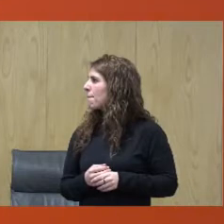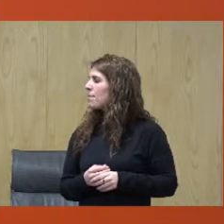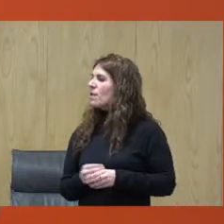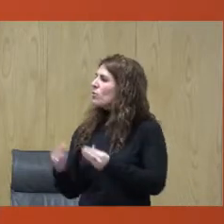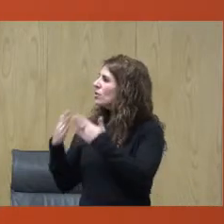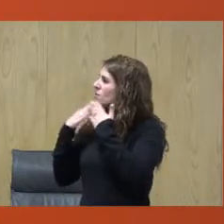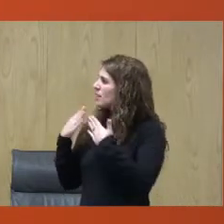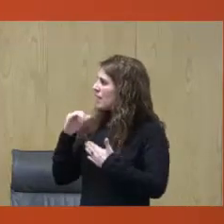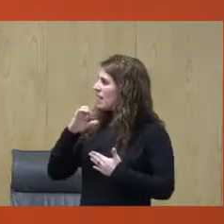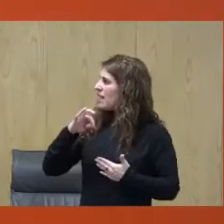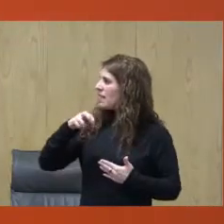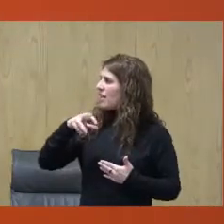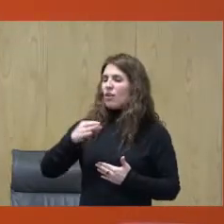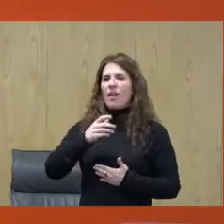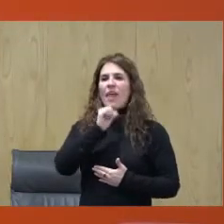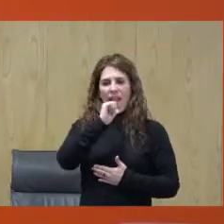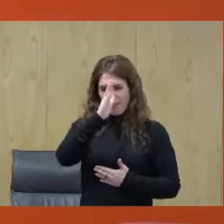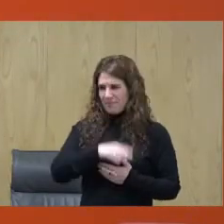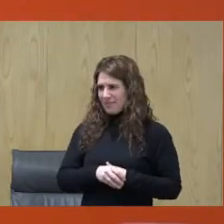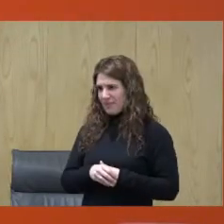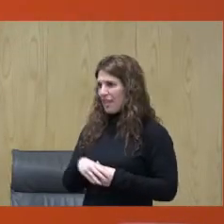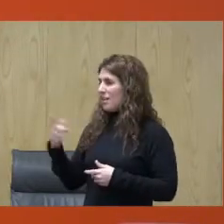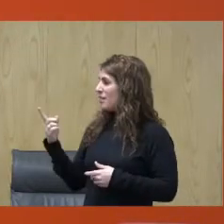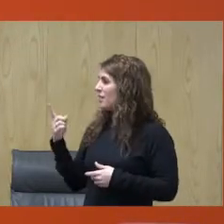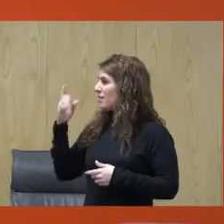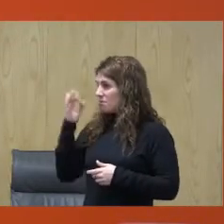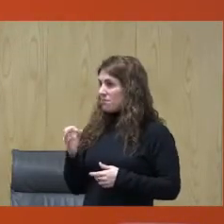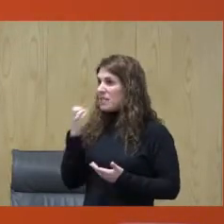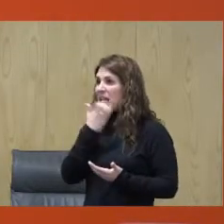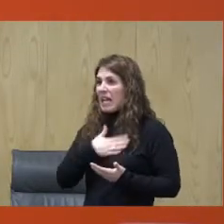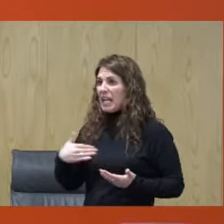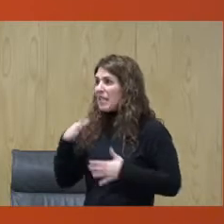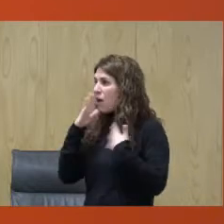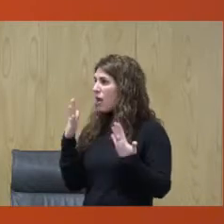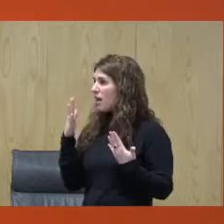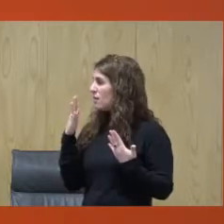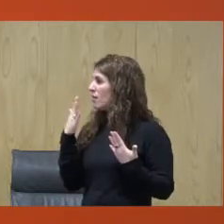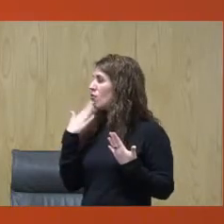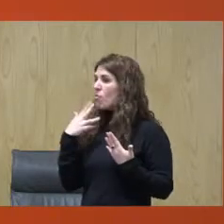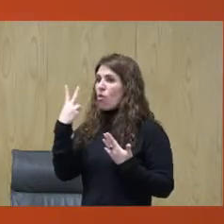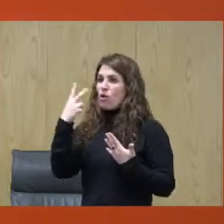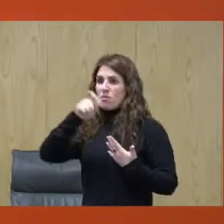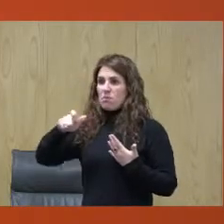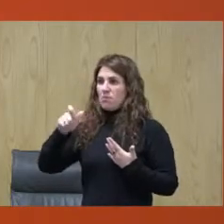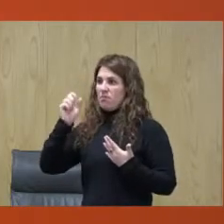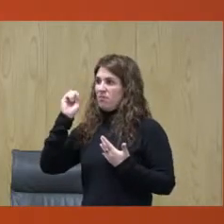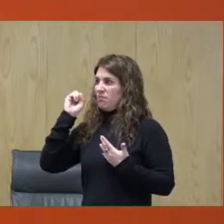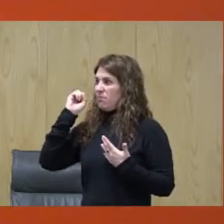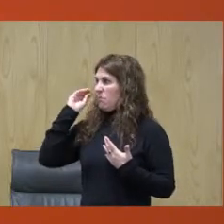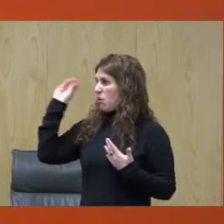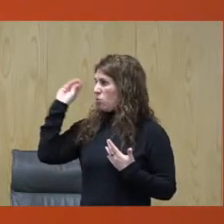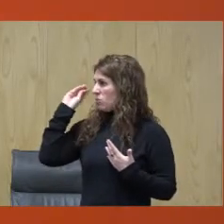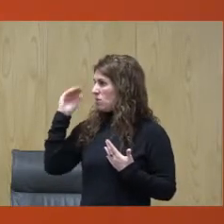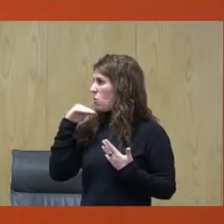Muchísimas gracias, Cayetano, por tu intervención. No os vayáis. Si queréis, damos un turno a un par de preguntas, porque yo creo que es un tema